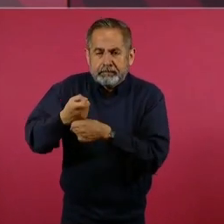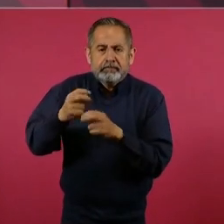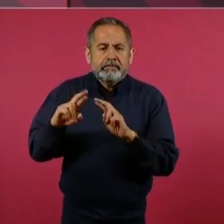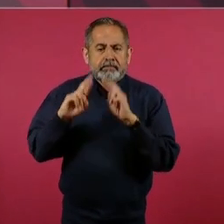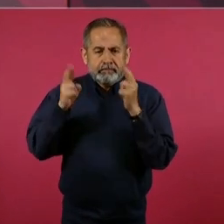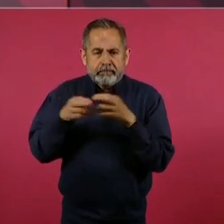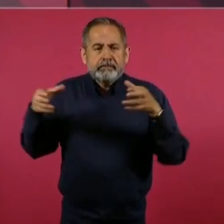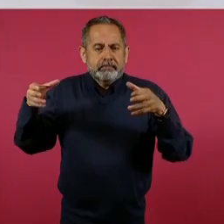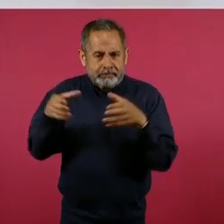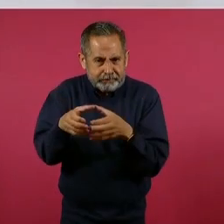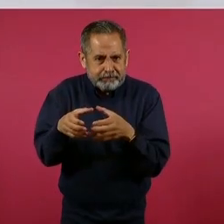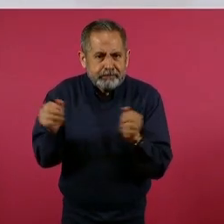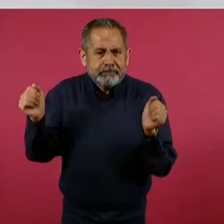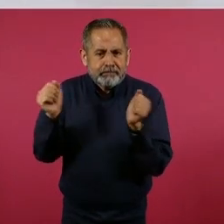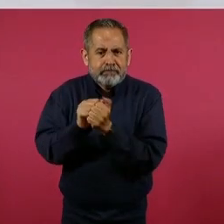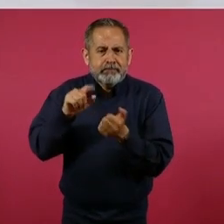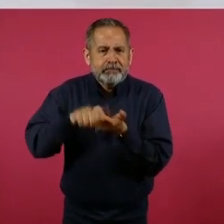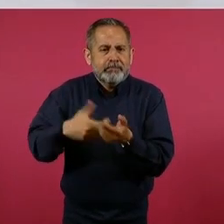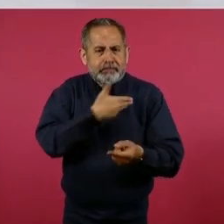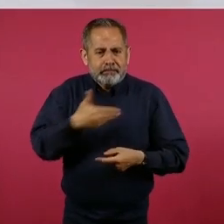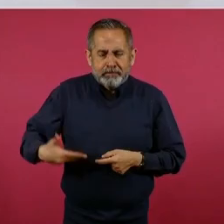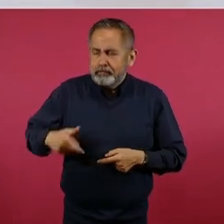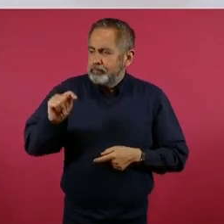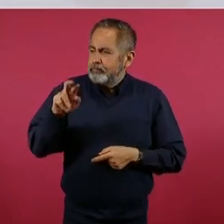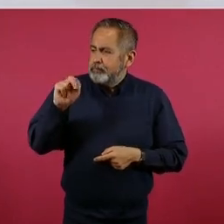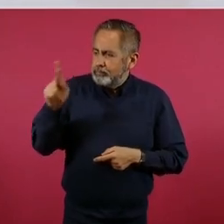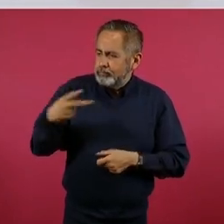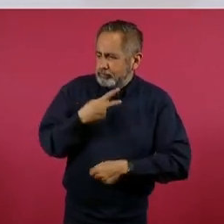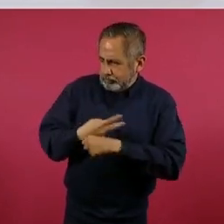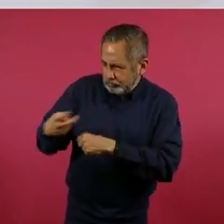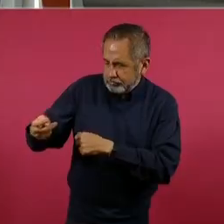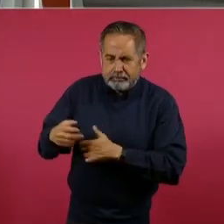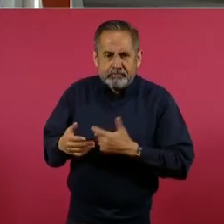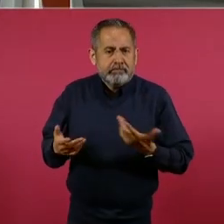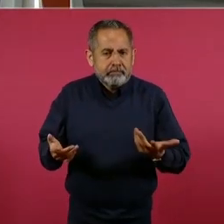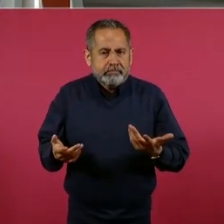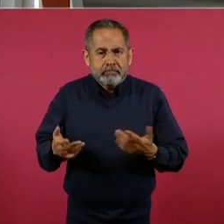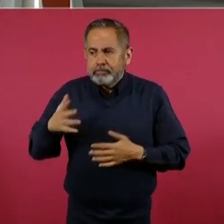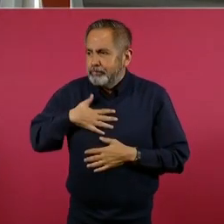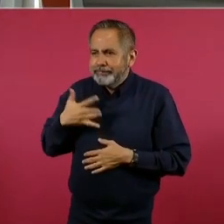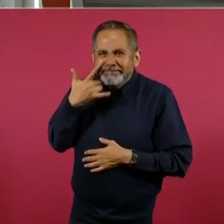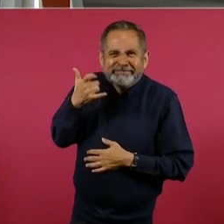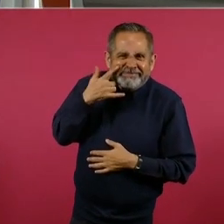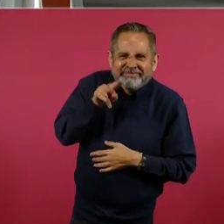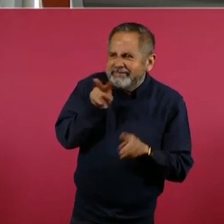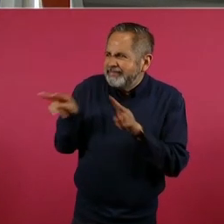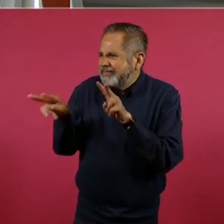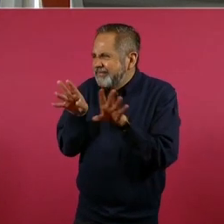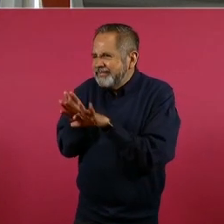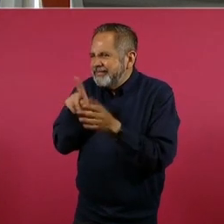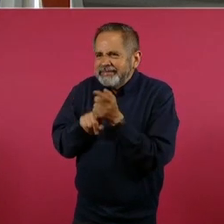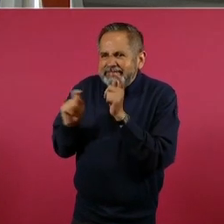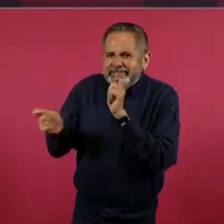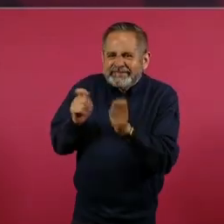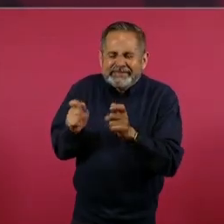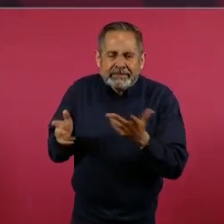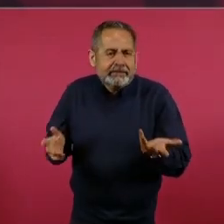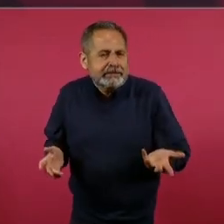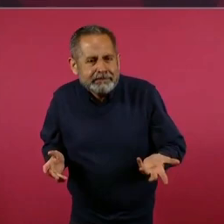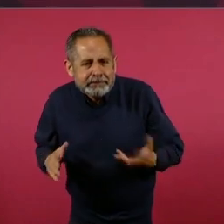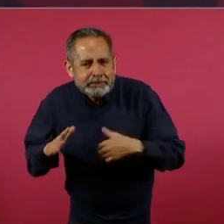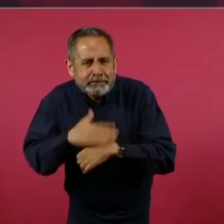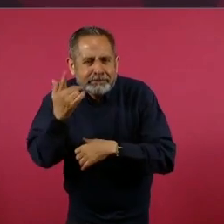tener con el presidente Trump, porque no me la quiero perder, porque